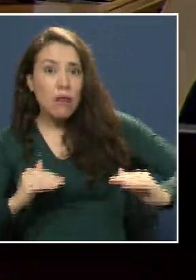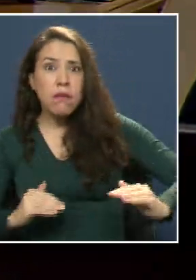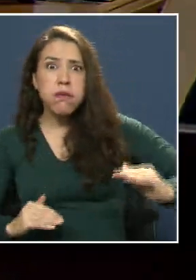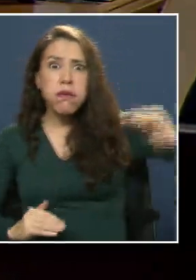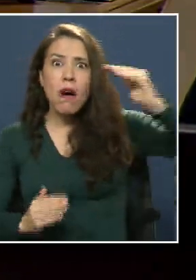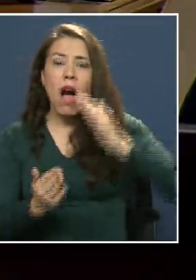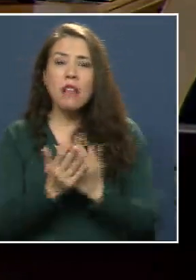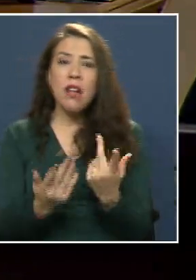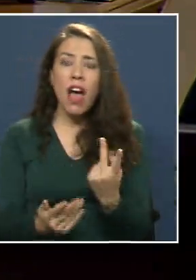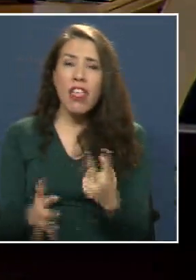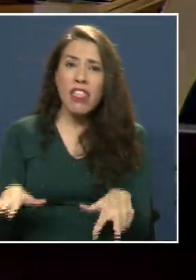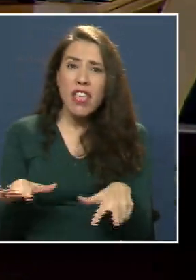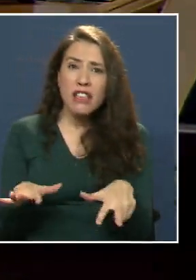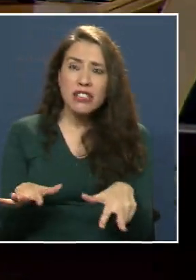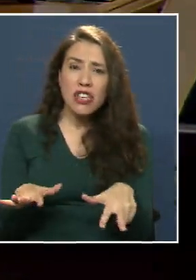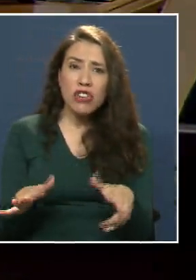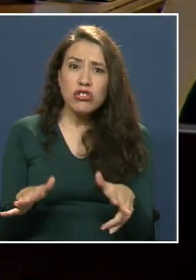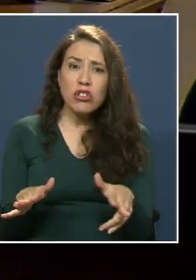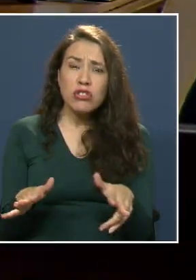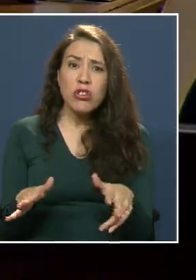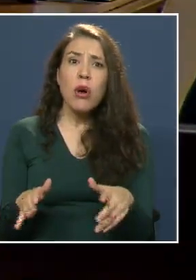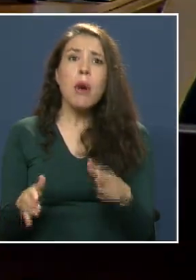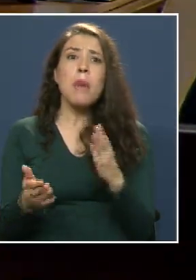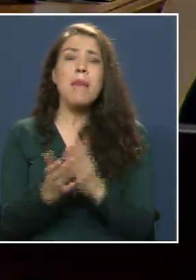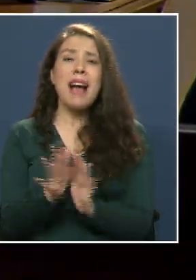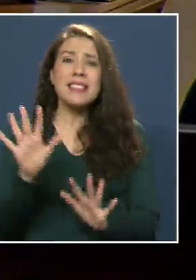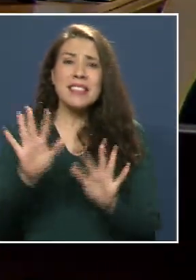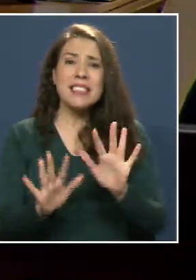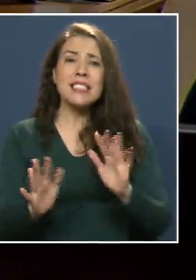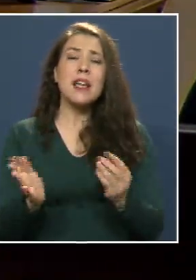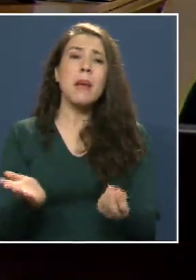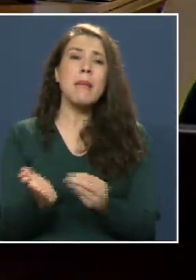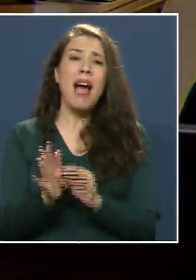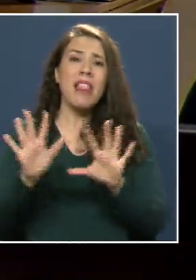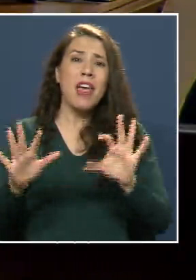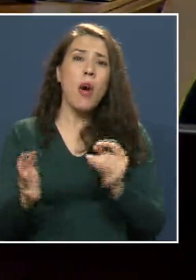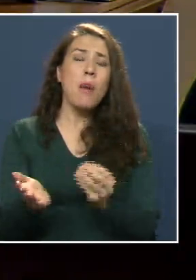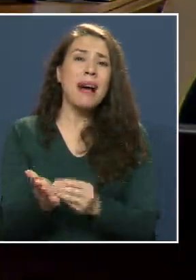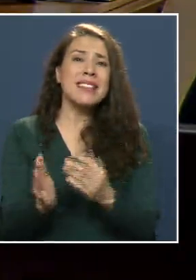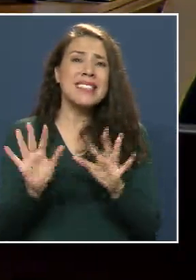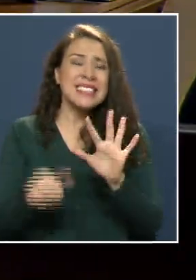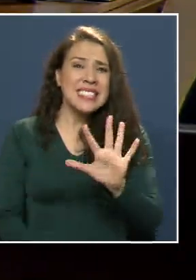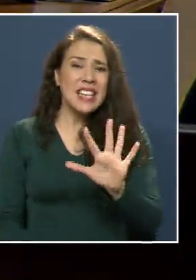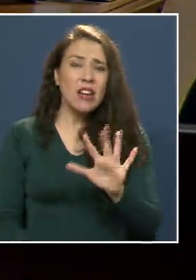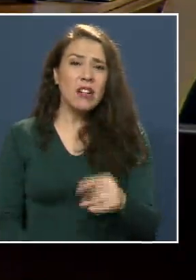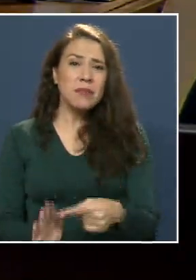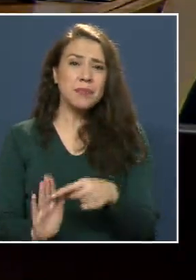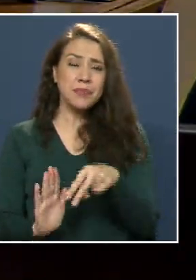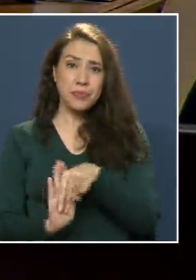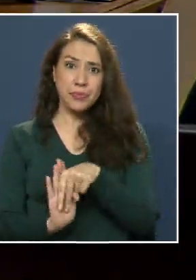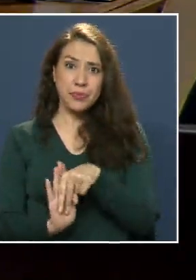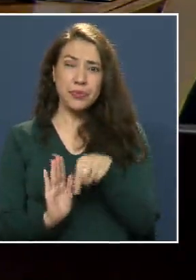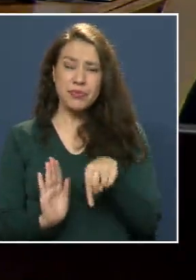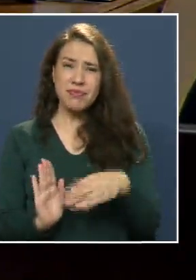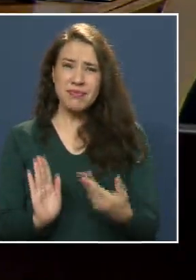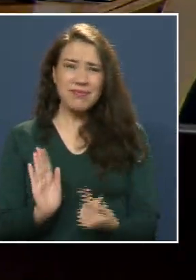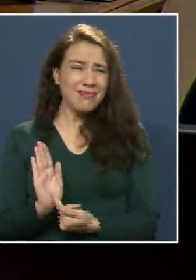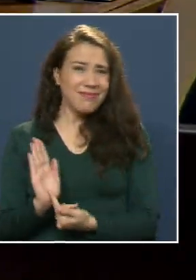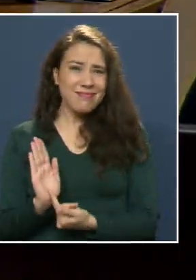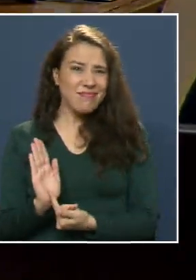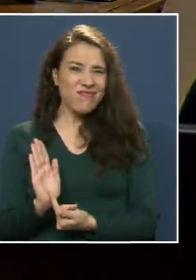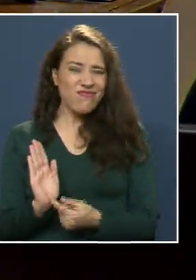los 18, es decir, 11 años más 15 más 10 o más 5. Es decir, esta norma hoy sería